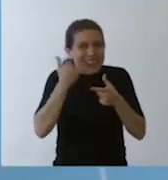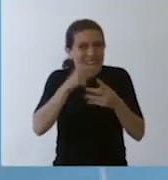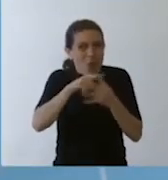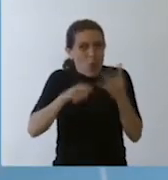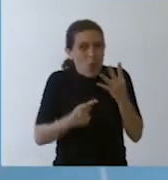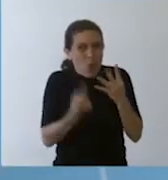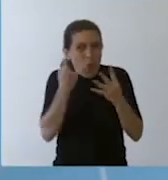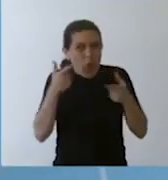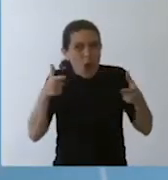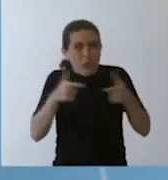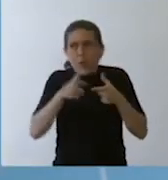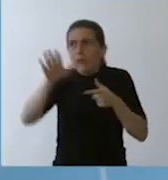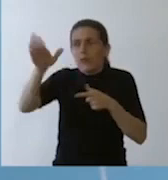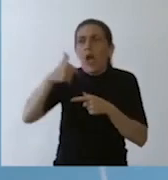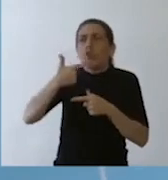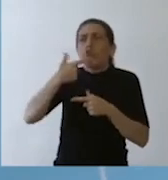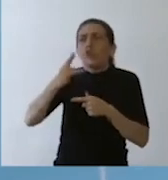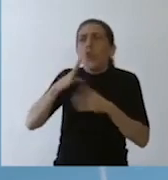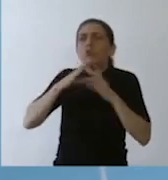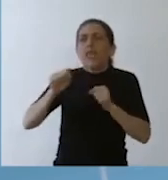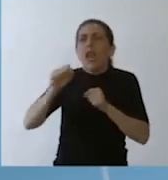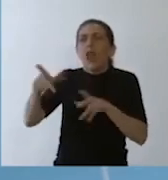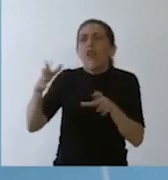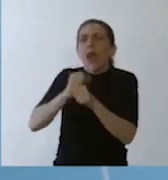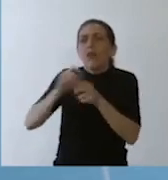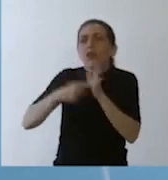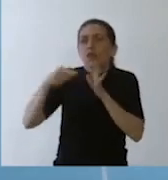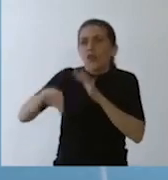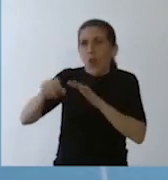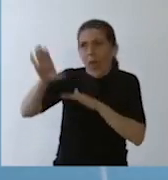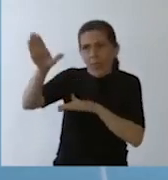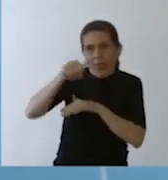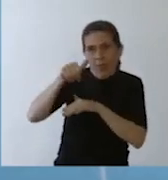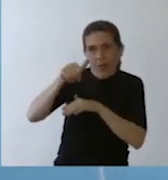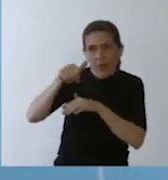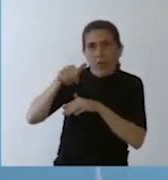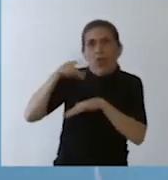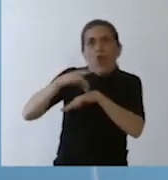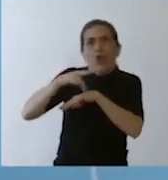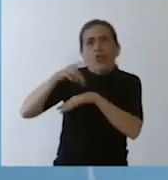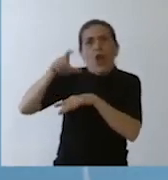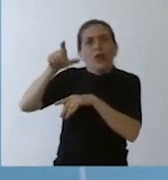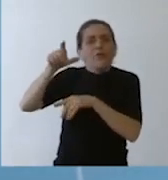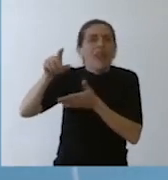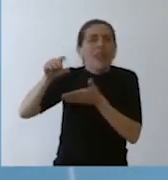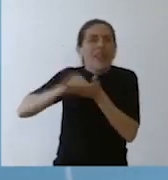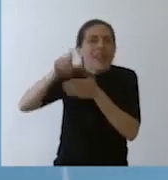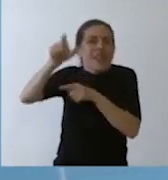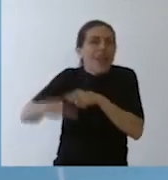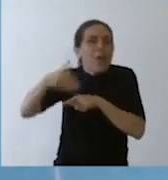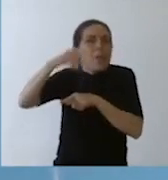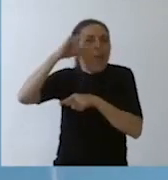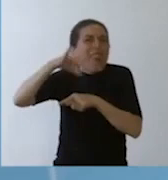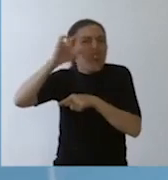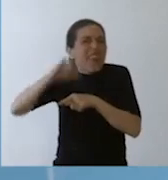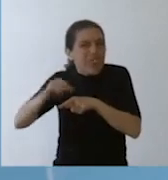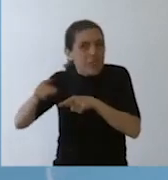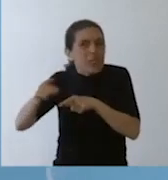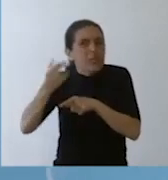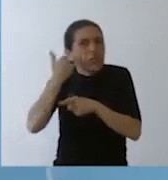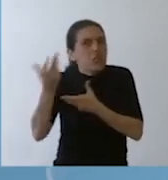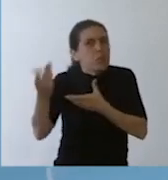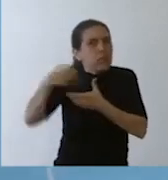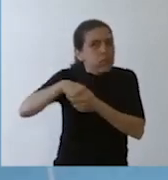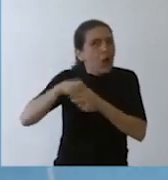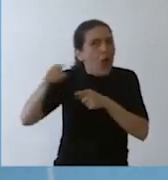se convocó al subsecretario de Transporte de la Ciudad de Buenos Aires, al doctor Méndez, quien ha obviamente participado y está